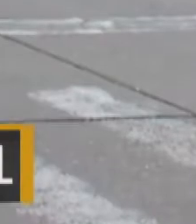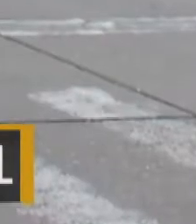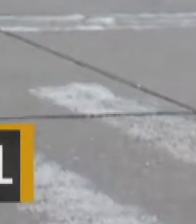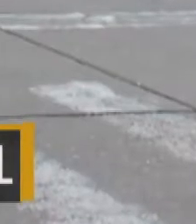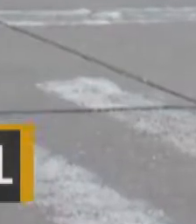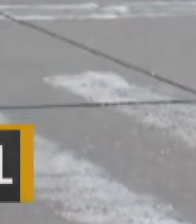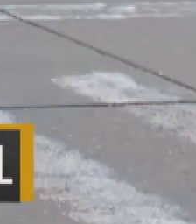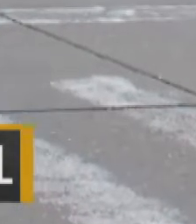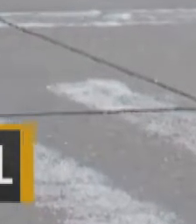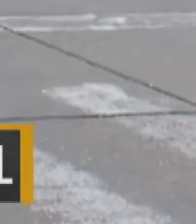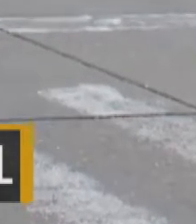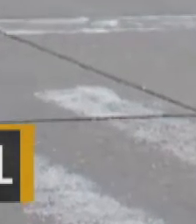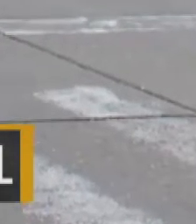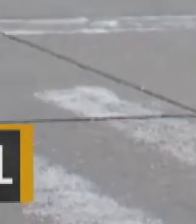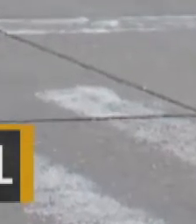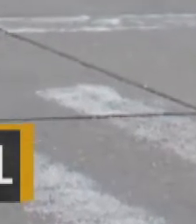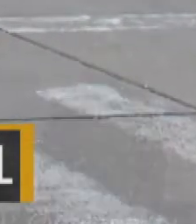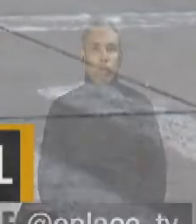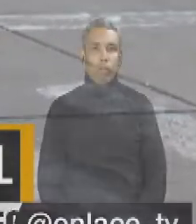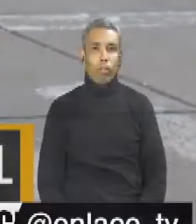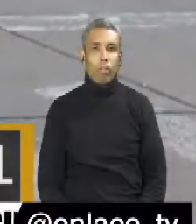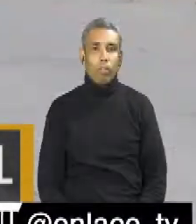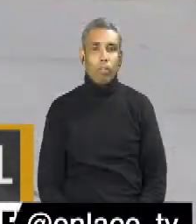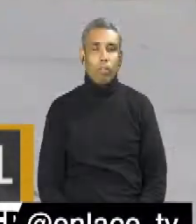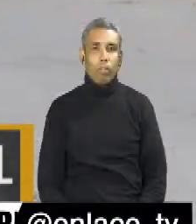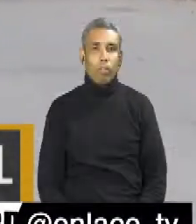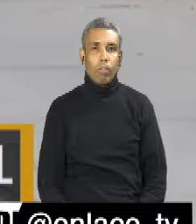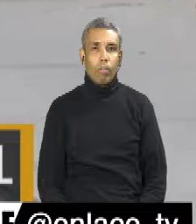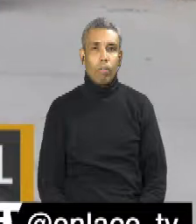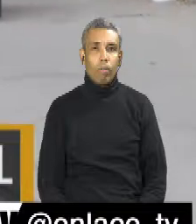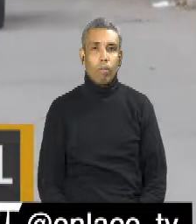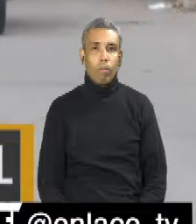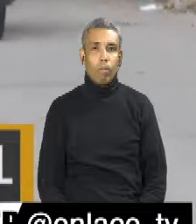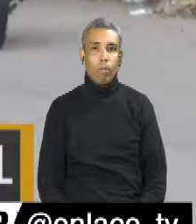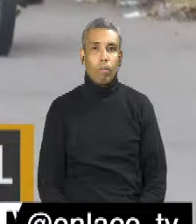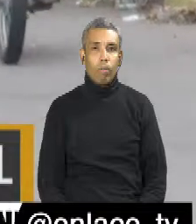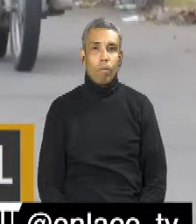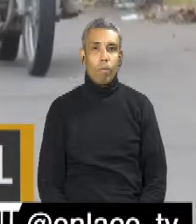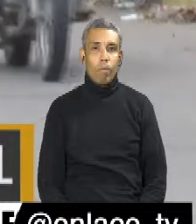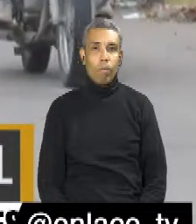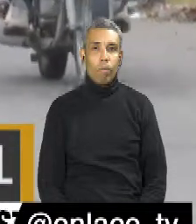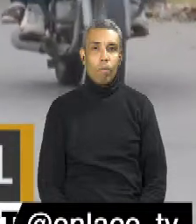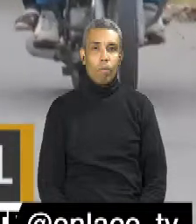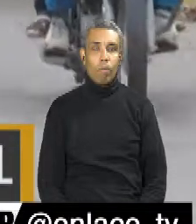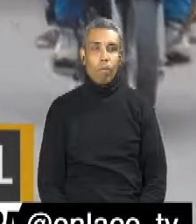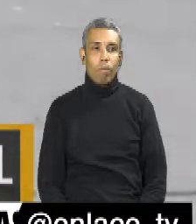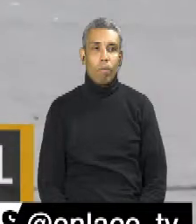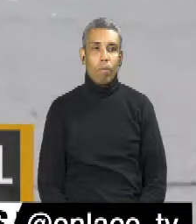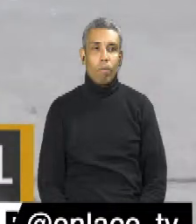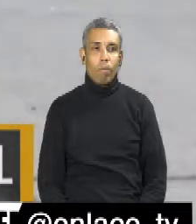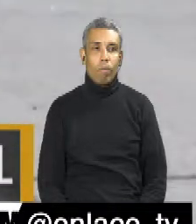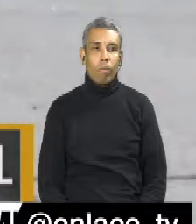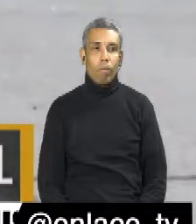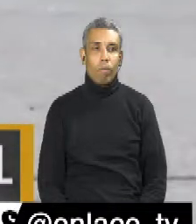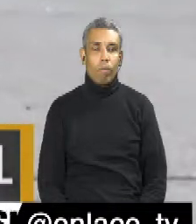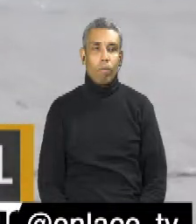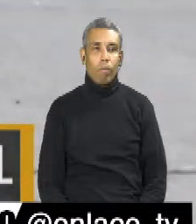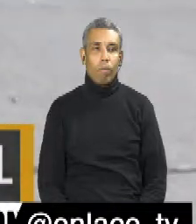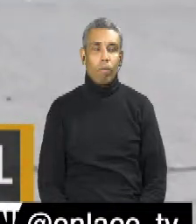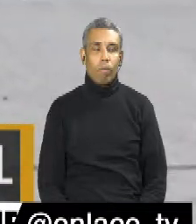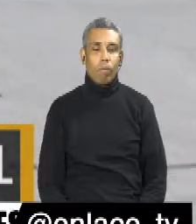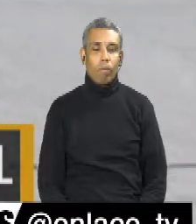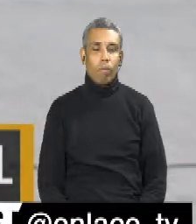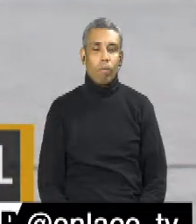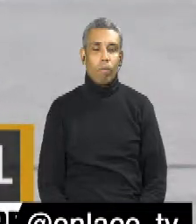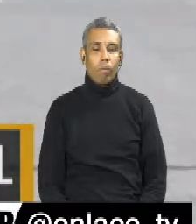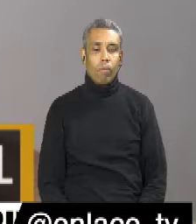situación. Fue una herida de 14 puntos la causada, hecho por el cual el menor fue capturado luego de huir de las autoridades, siendo llevado ante la justicia competente para